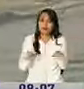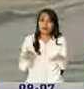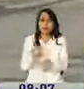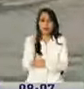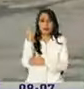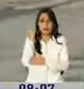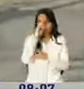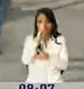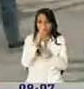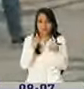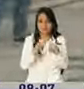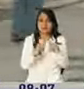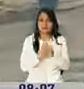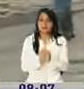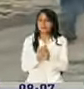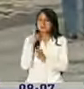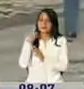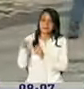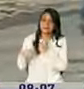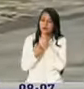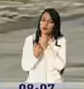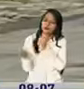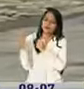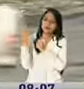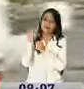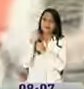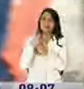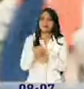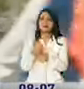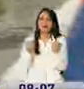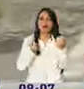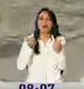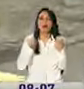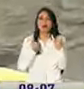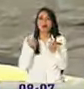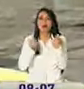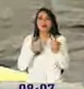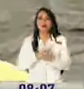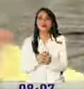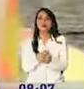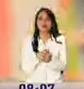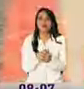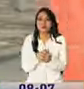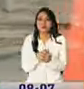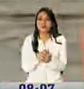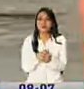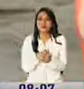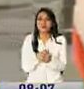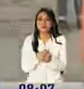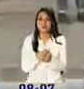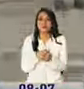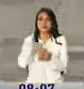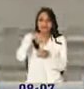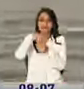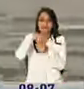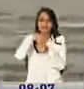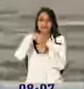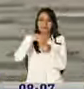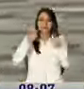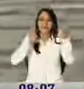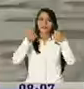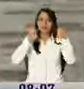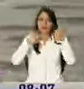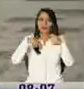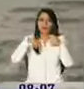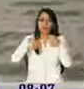¿Qué te parece si les apoyamos también y nosotros vamos a los autos y Henry nos acompaña para recolectar esto aquí con los vehículos que están aquí